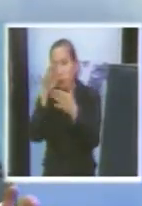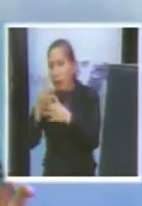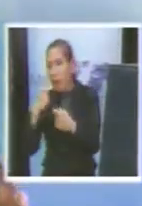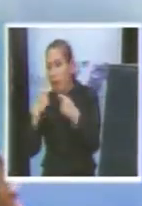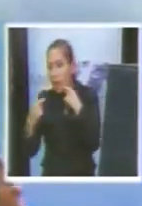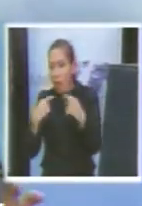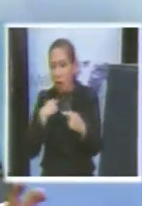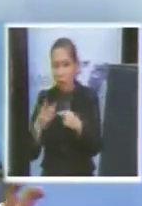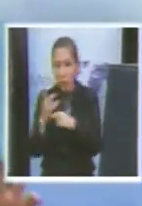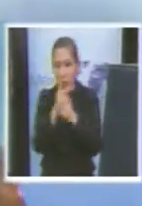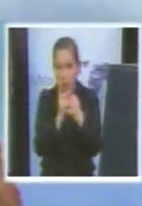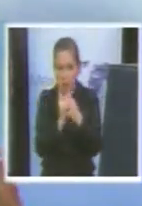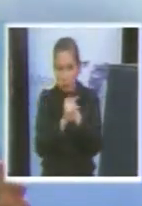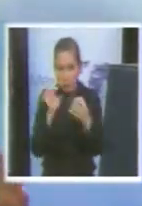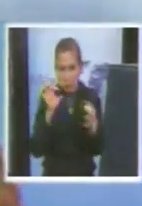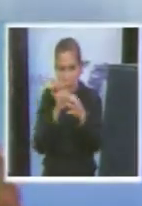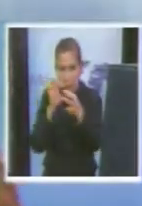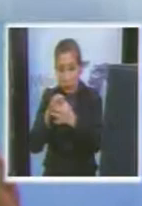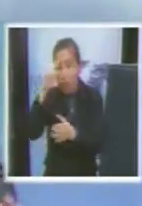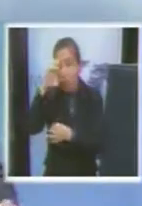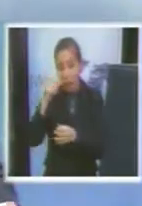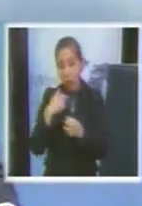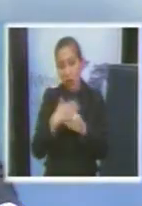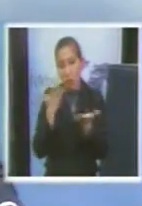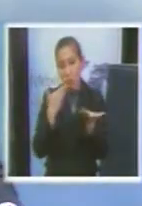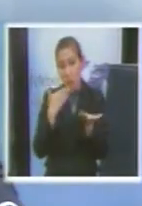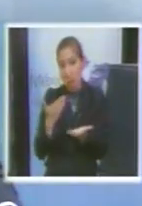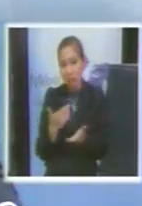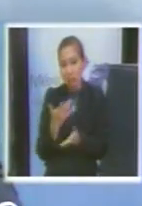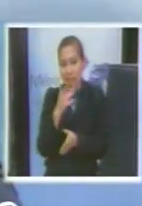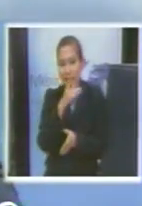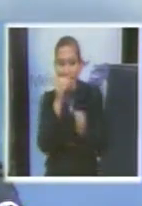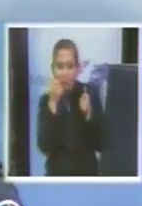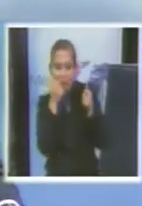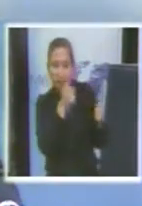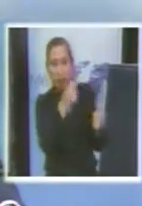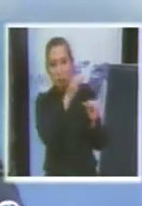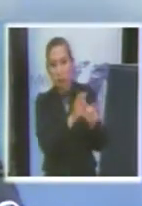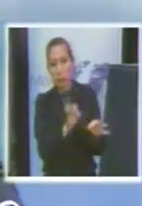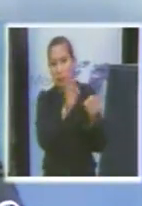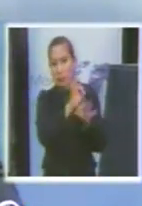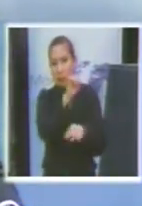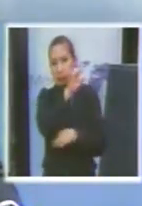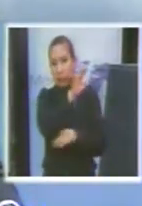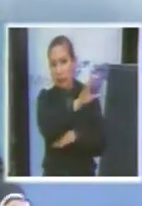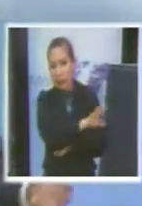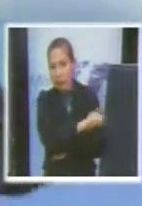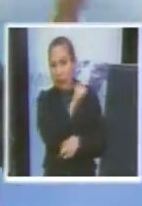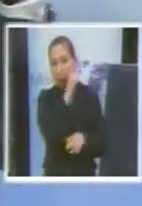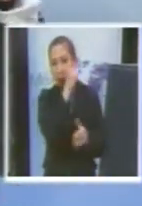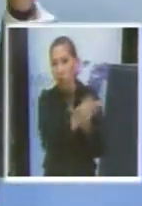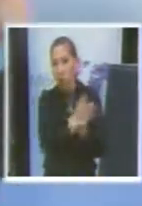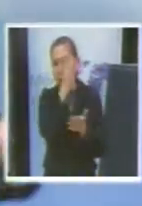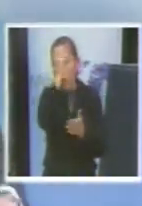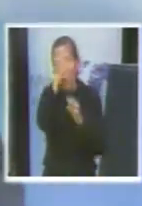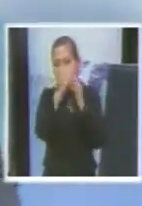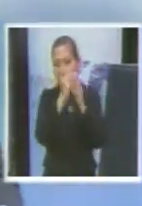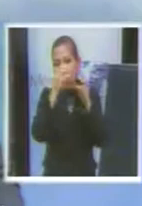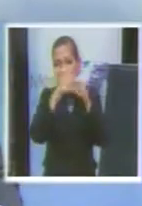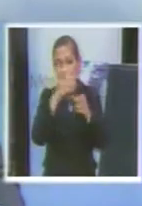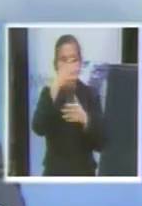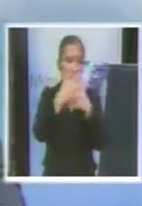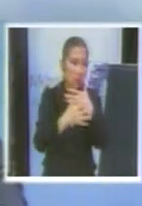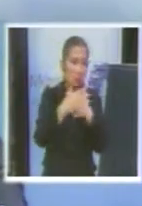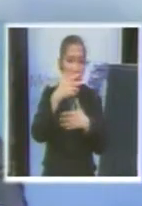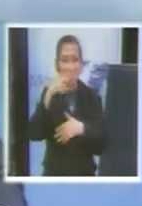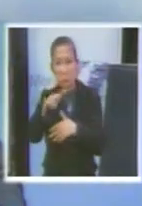bilaterales y en eso México está muy bien posicionado y de ahí la importancia no solo del acuerdo global de hace 15 o